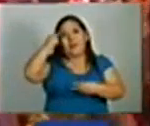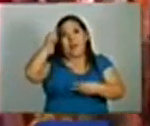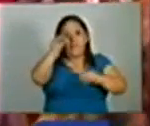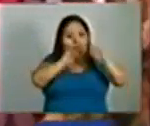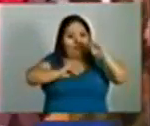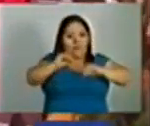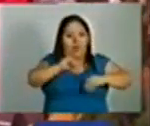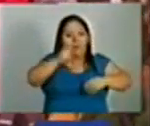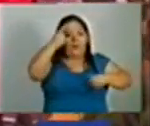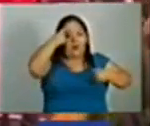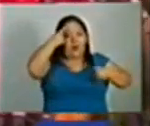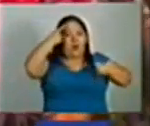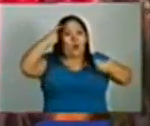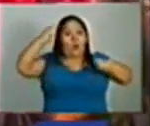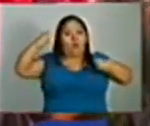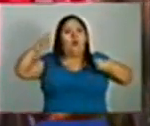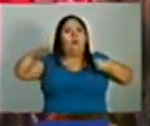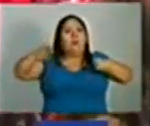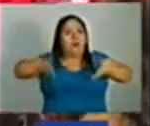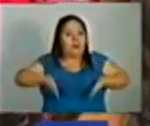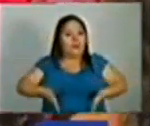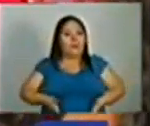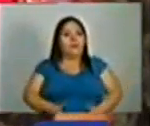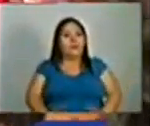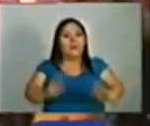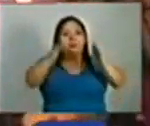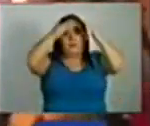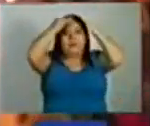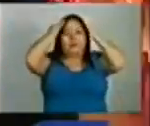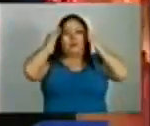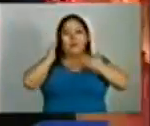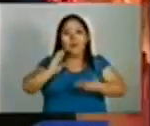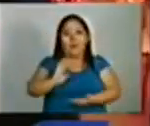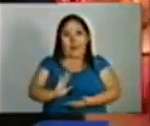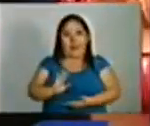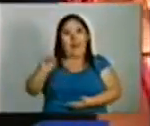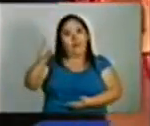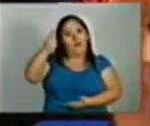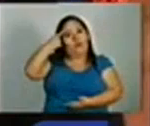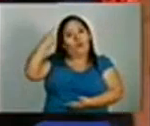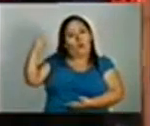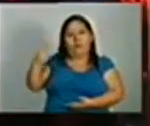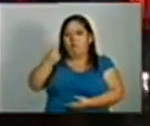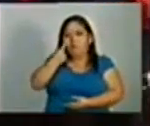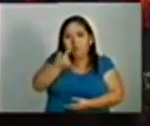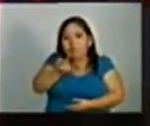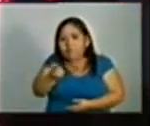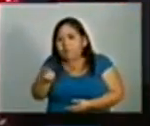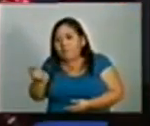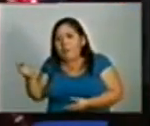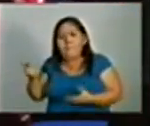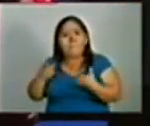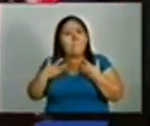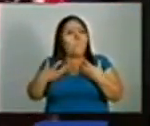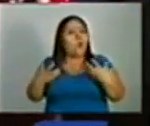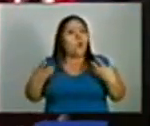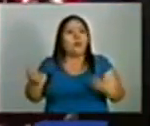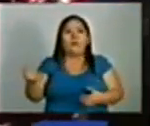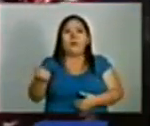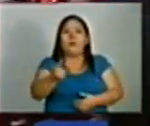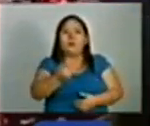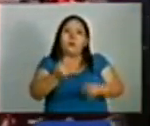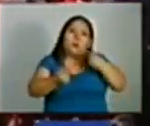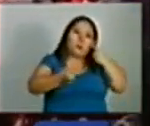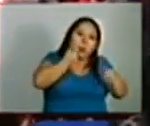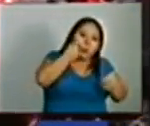para recordar la víspera del nacimiento de la Virgen María. Como podemos ver en las imágenes, miles de salvadoreños, tanto